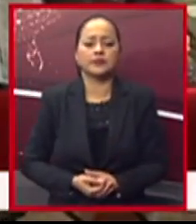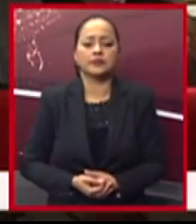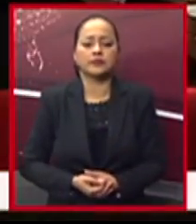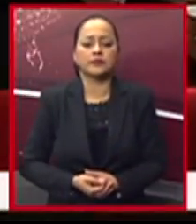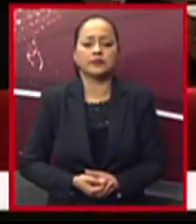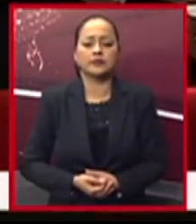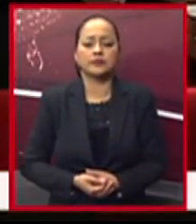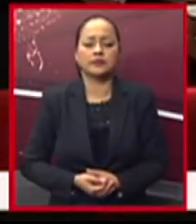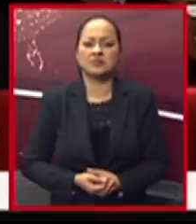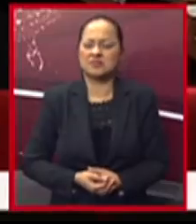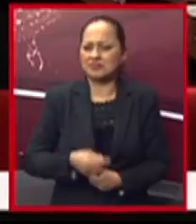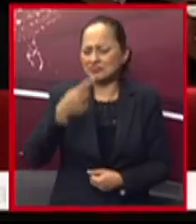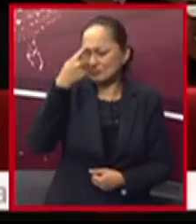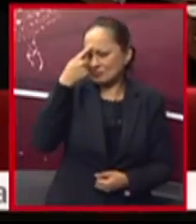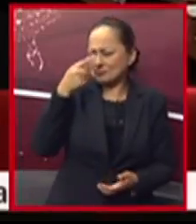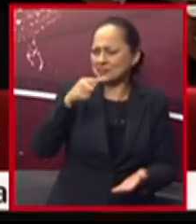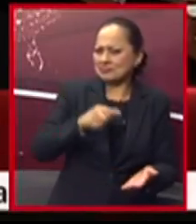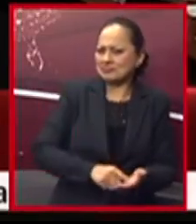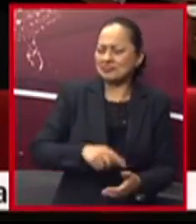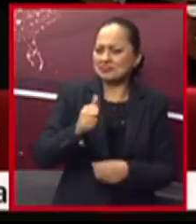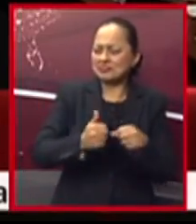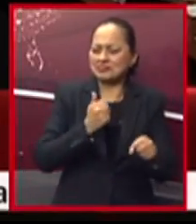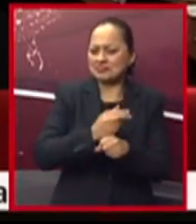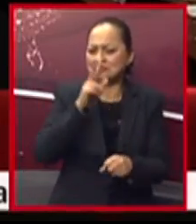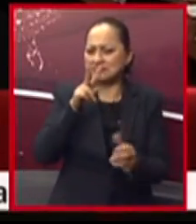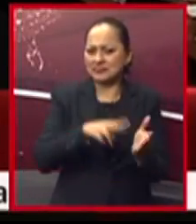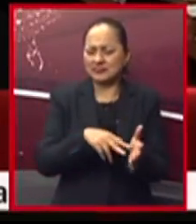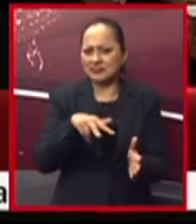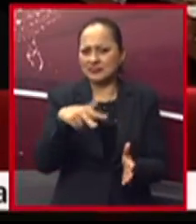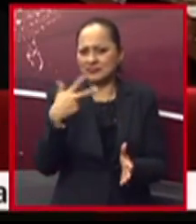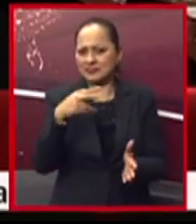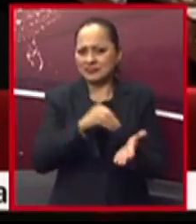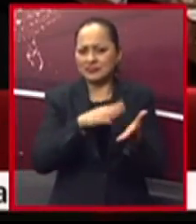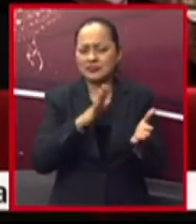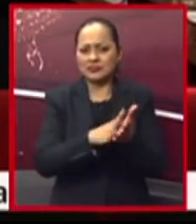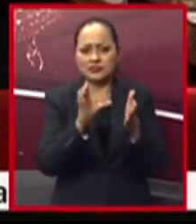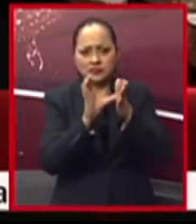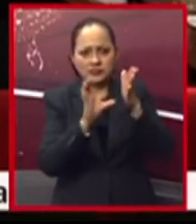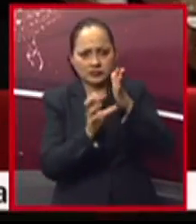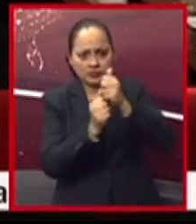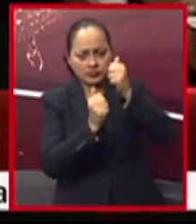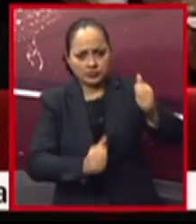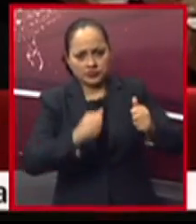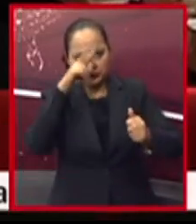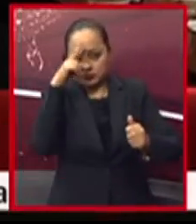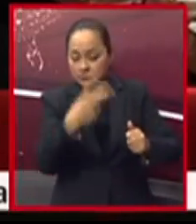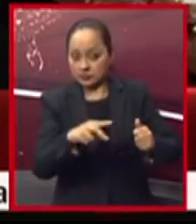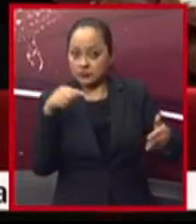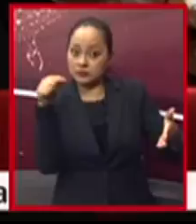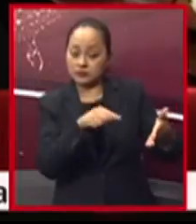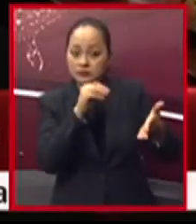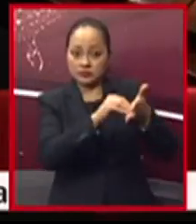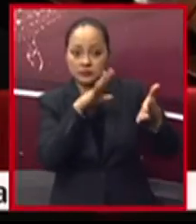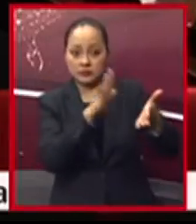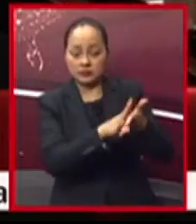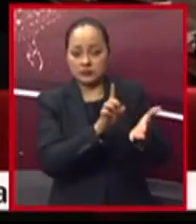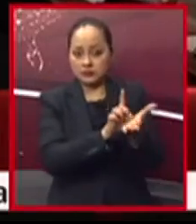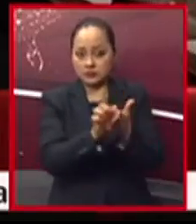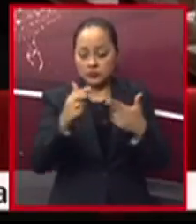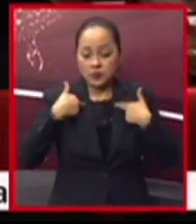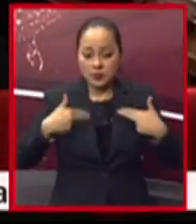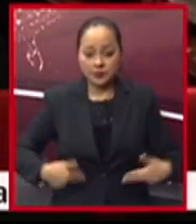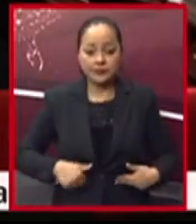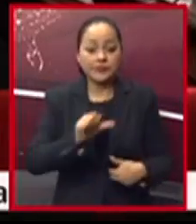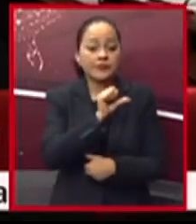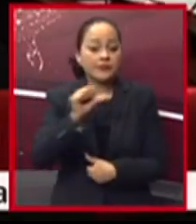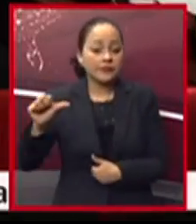2013, si no recuerdo mal, se estableció en la Constitución de nuestro país el derecho humano al